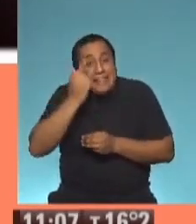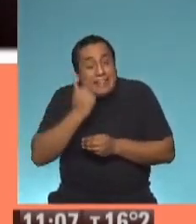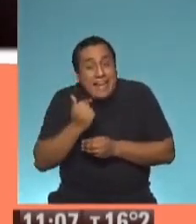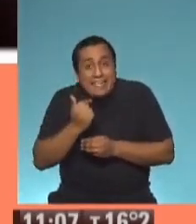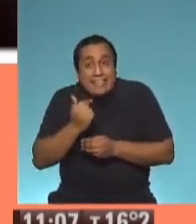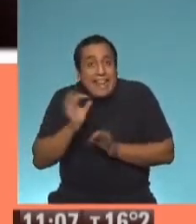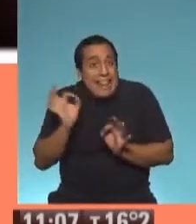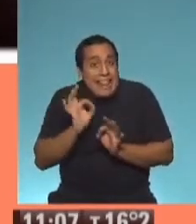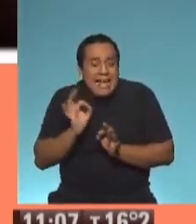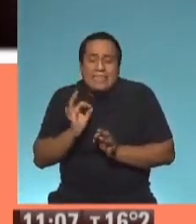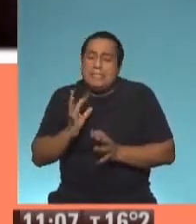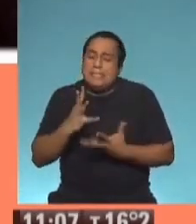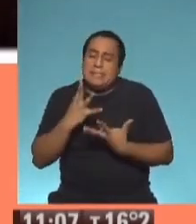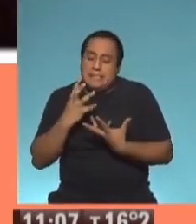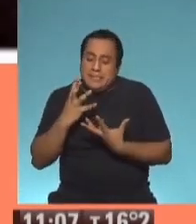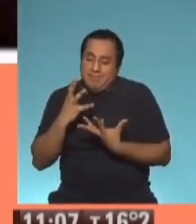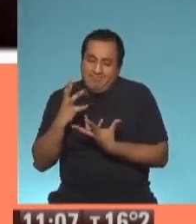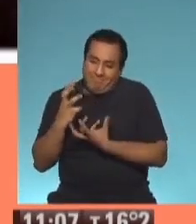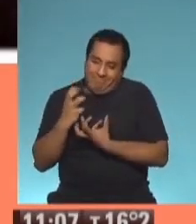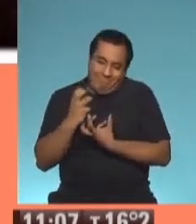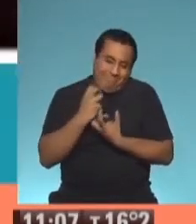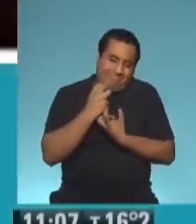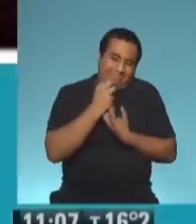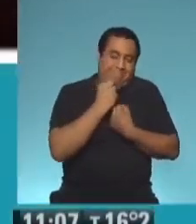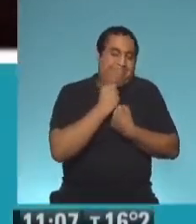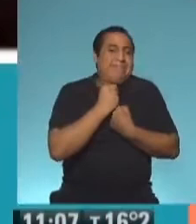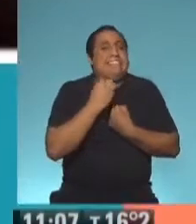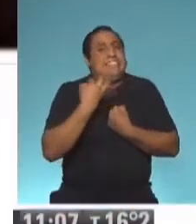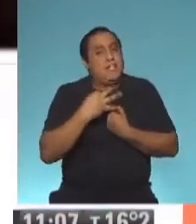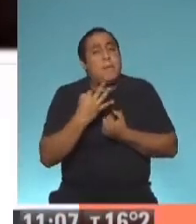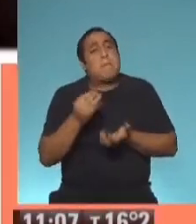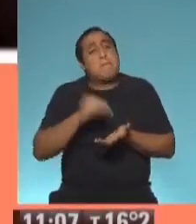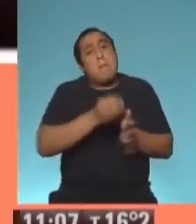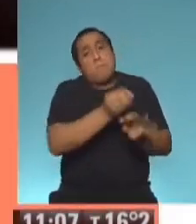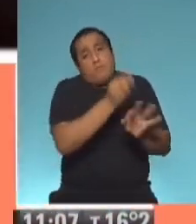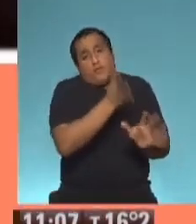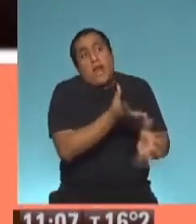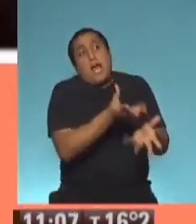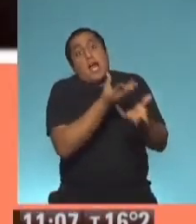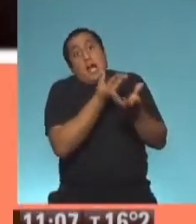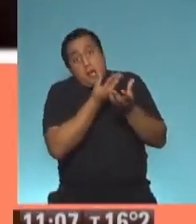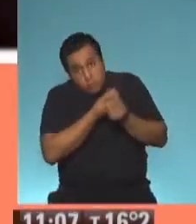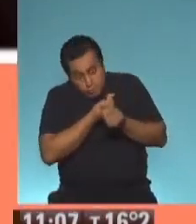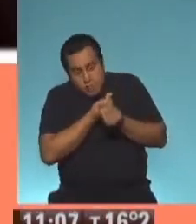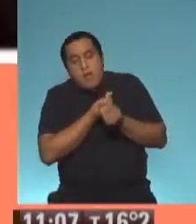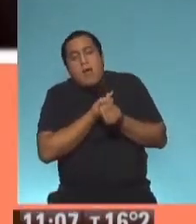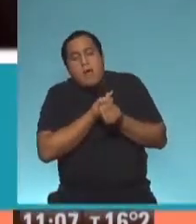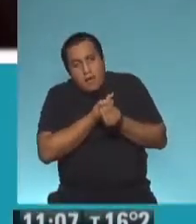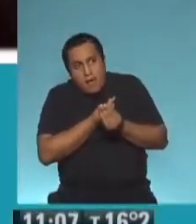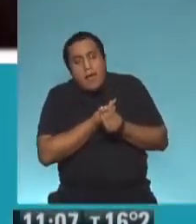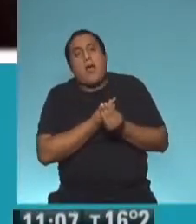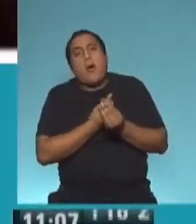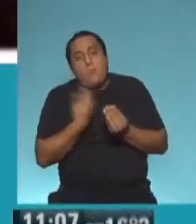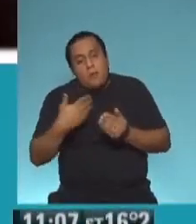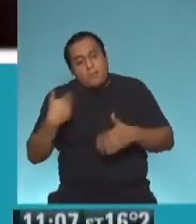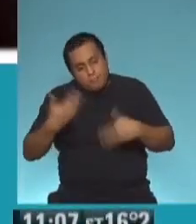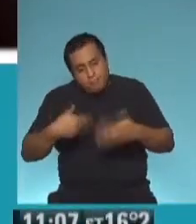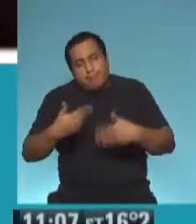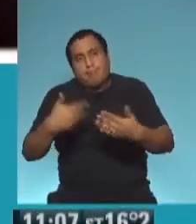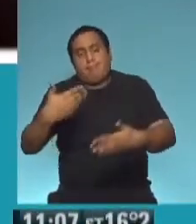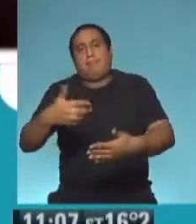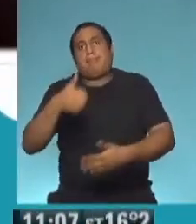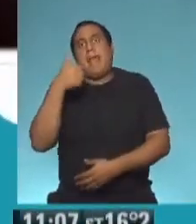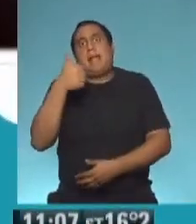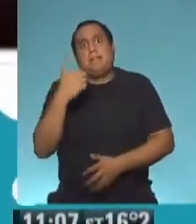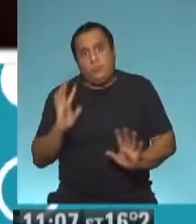tener más resistencia y, por supuesto, con un acompañamiento de un profesional, seguramente se puede llevar más fácil adelante.